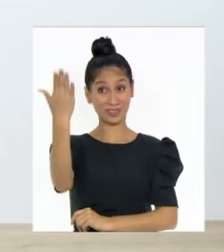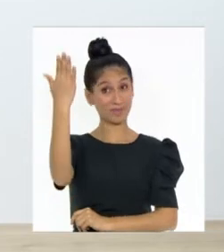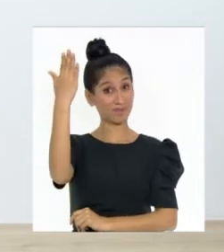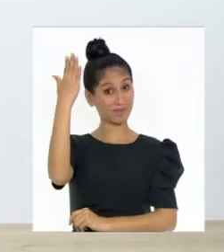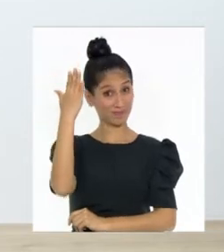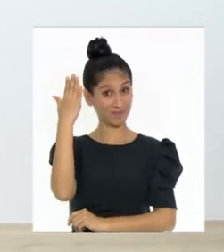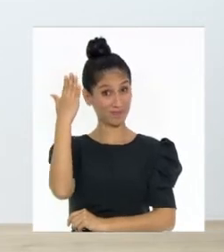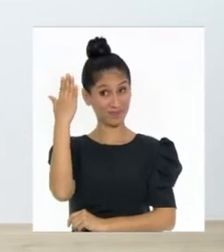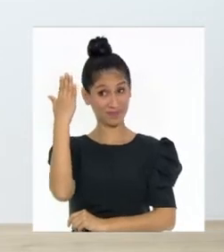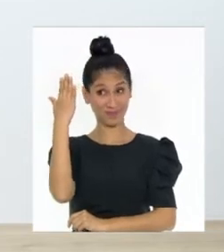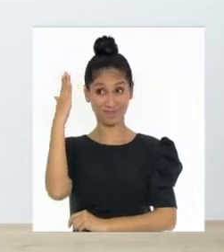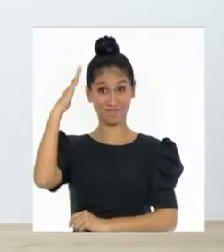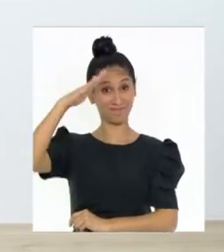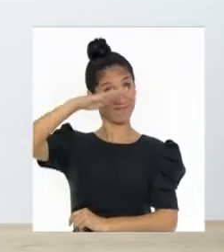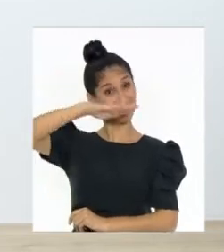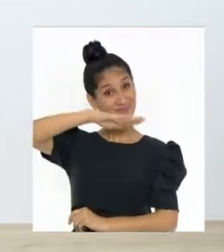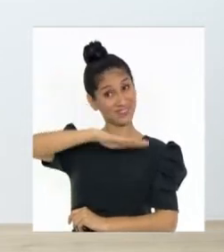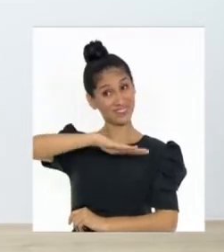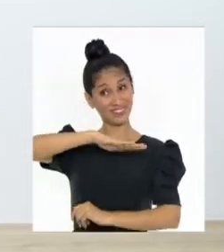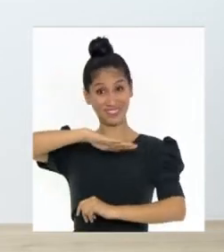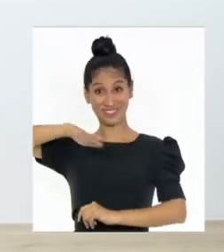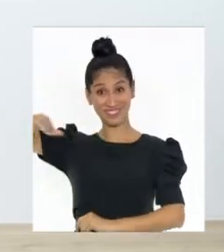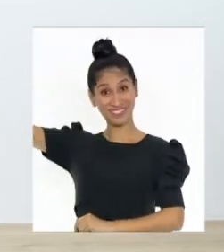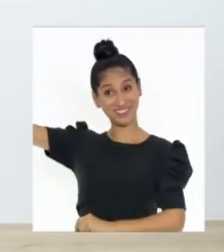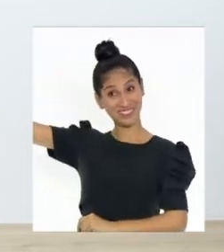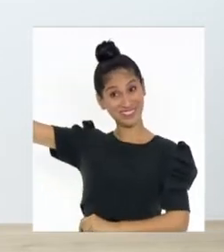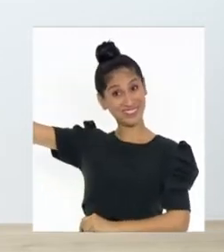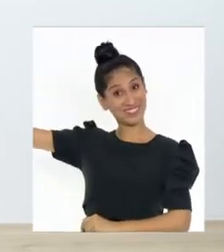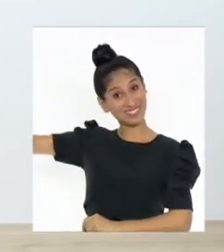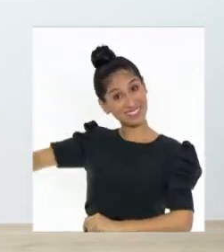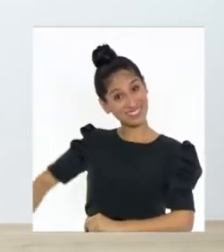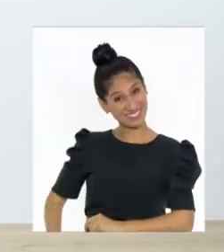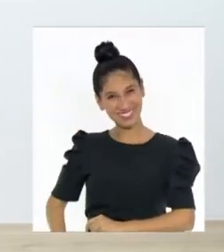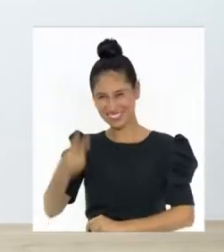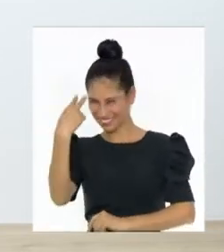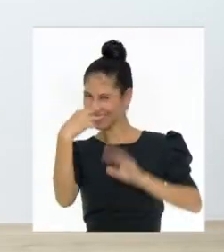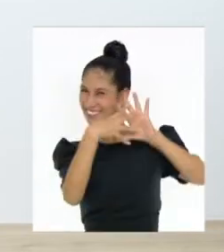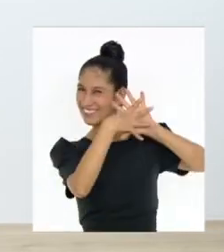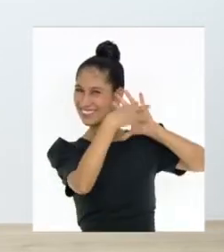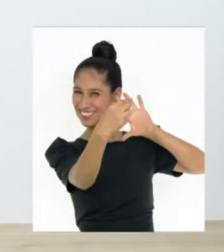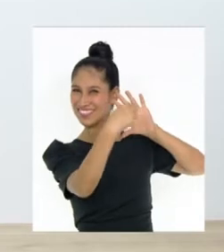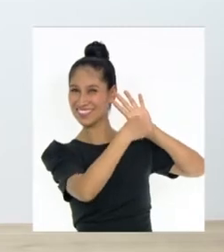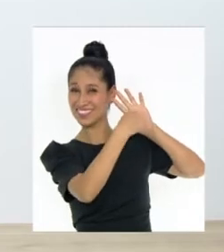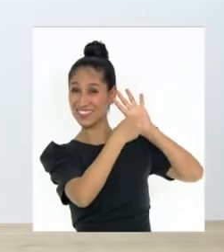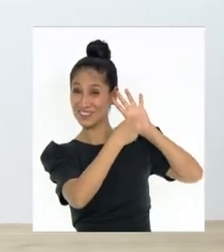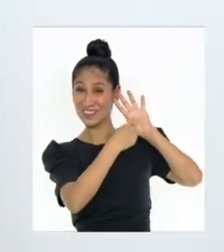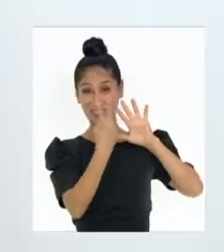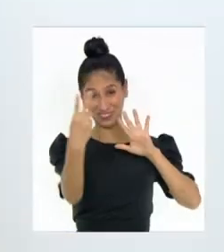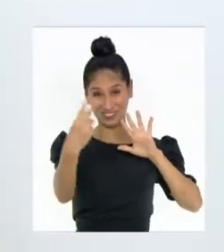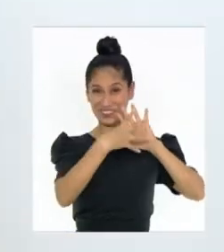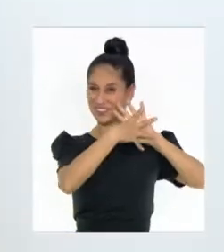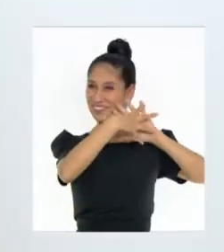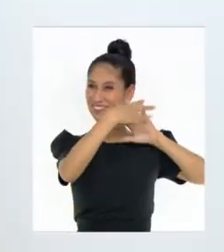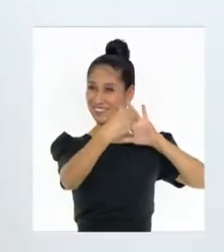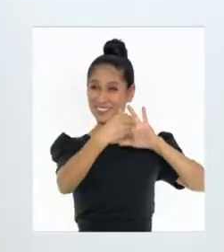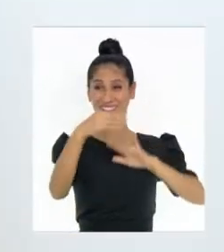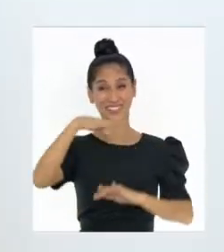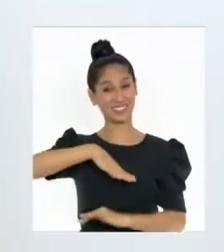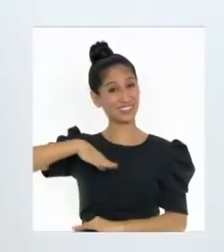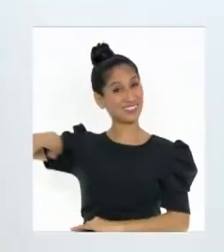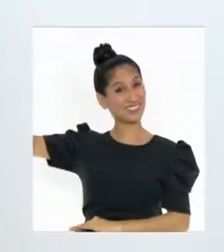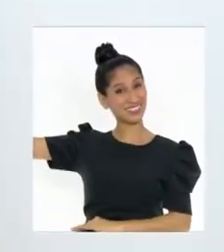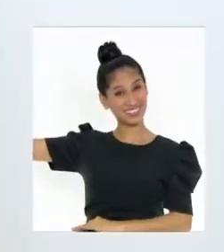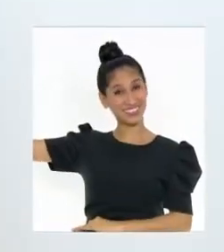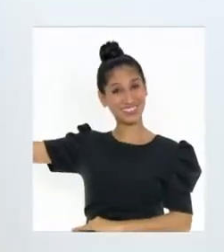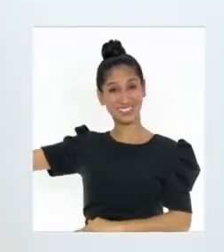subimos el codo, estiramos y bajamos. Lo hacemos una vez más. arriba, codo, estiro